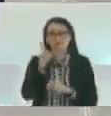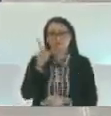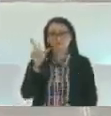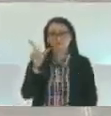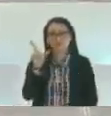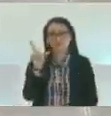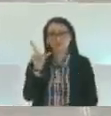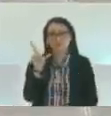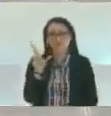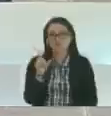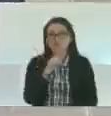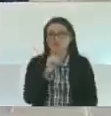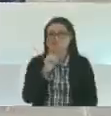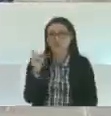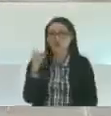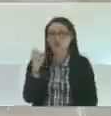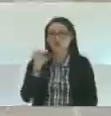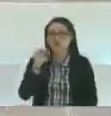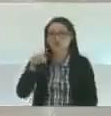Gonzalo.